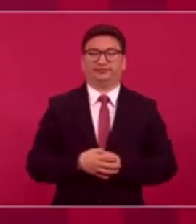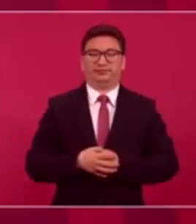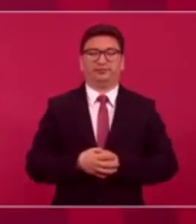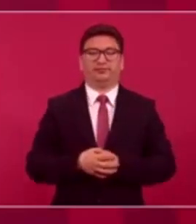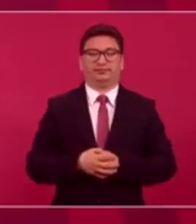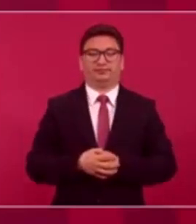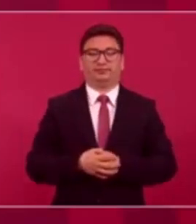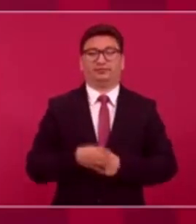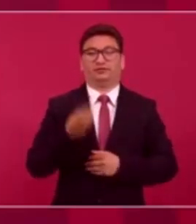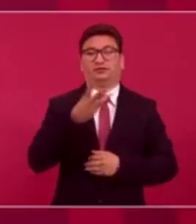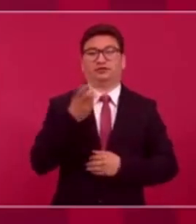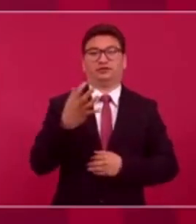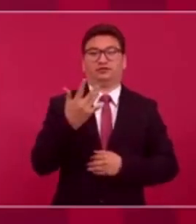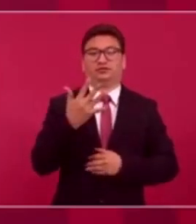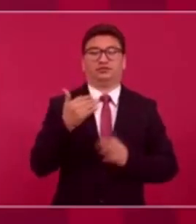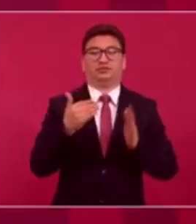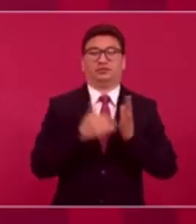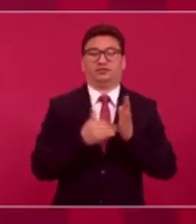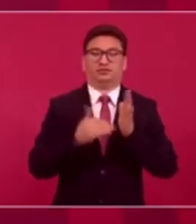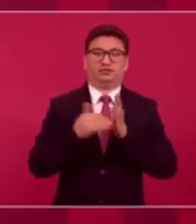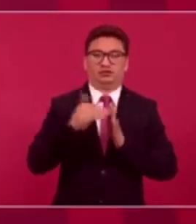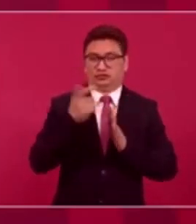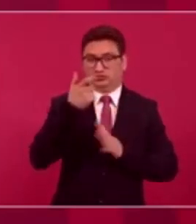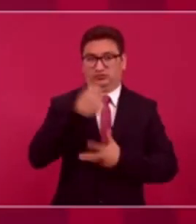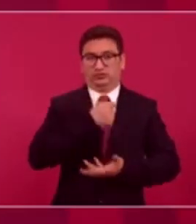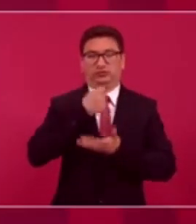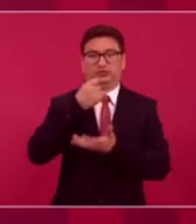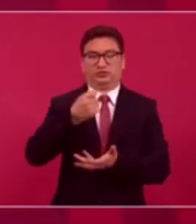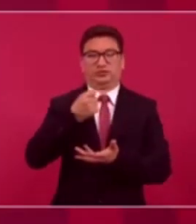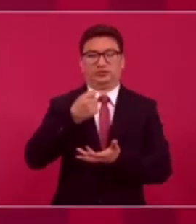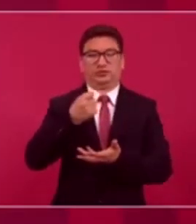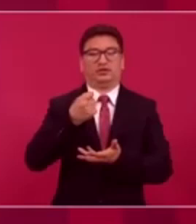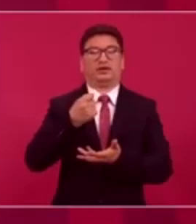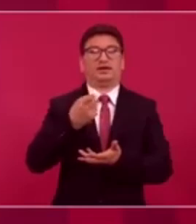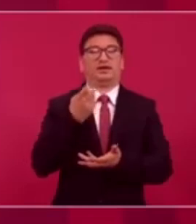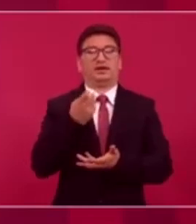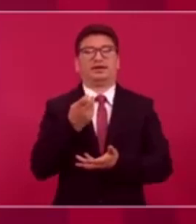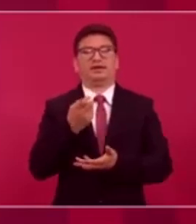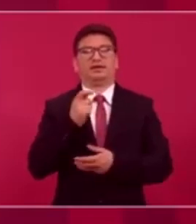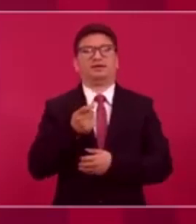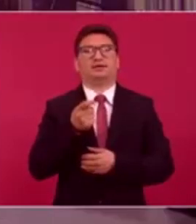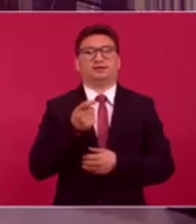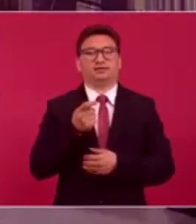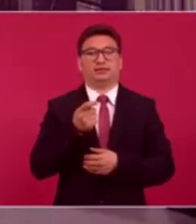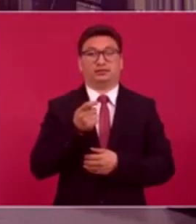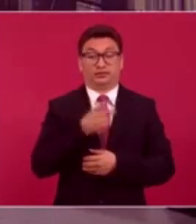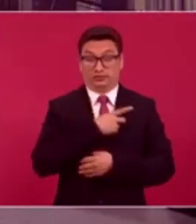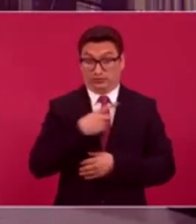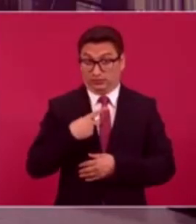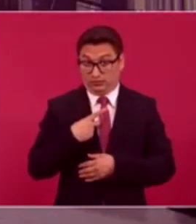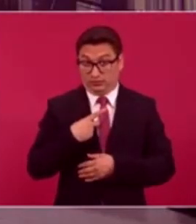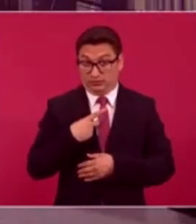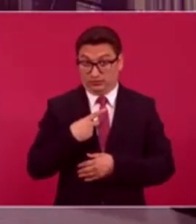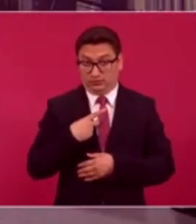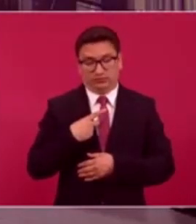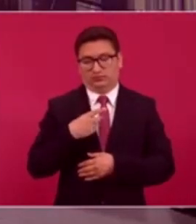Y son 350 mil millones del presupuesto público, no es deuda.